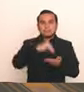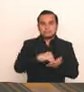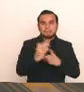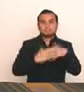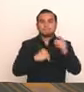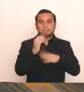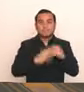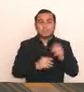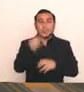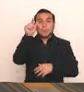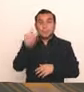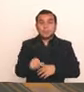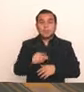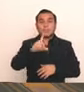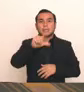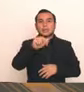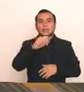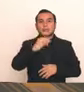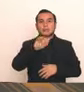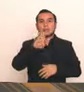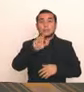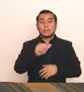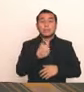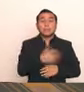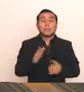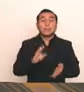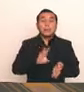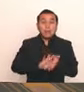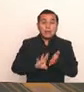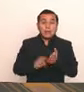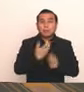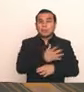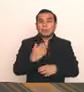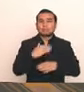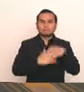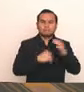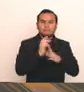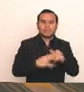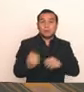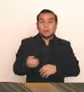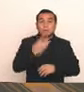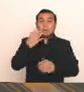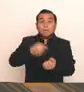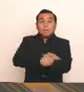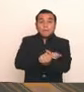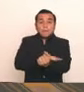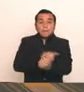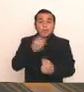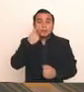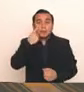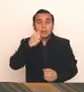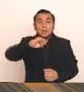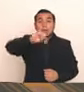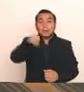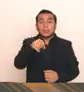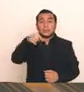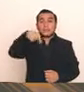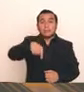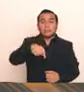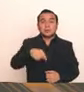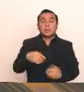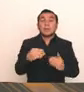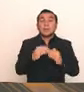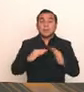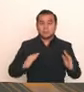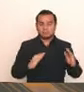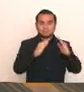el lado del hospital ya se ha ido hemos habilitado cinco hospitales para atención a pacientes con 19 el hospital nuevo de jiquilisco lo pide el 9